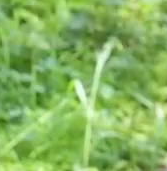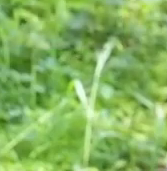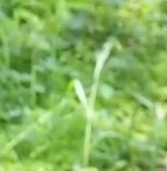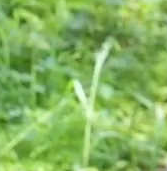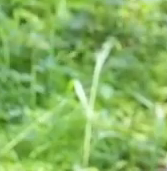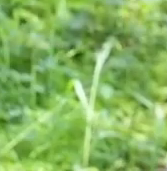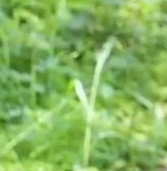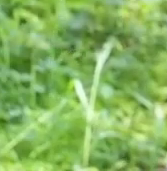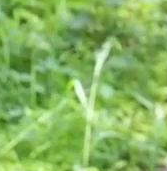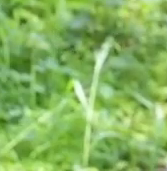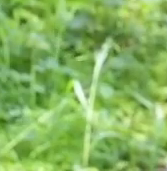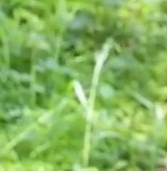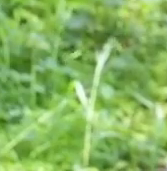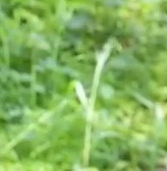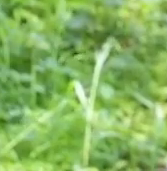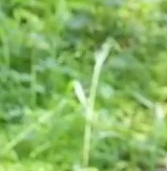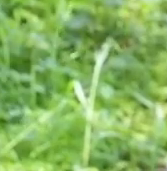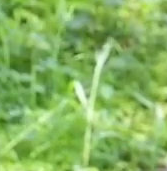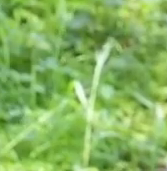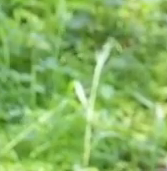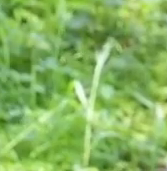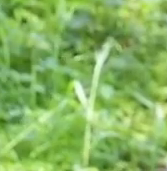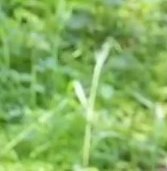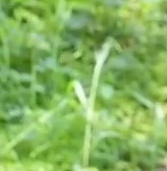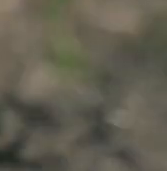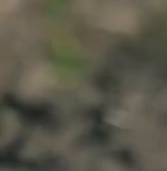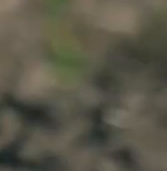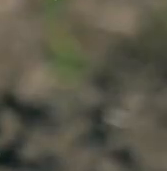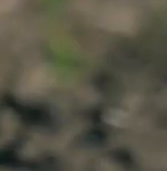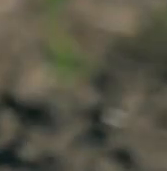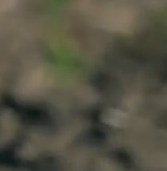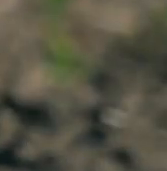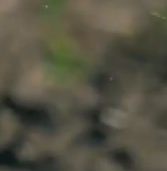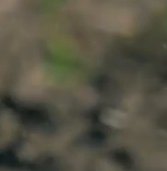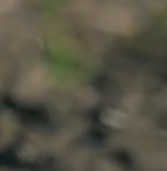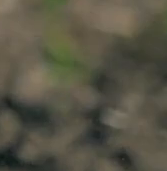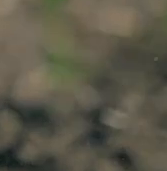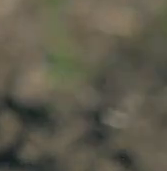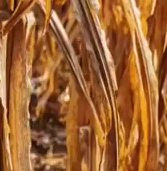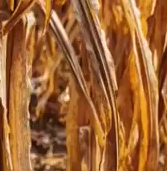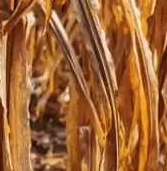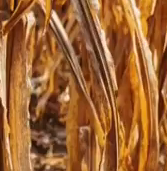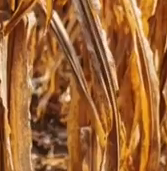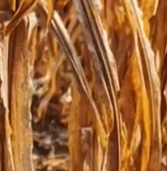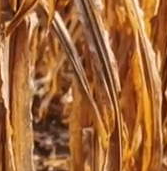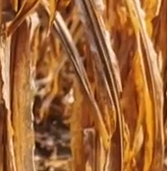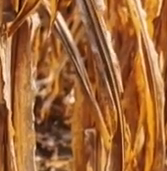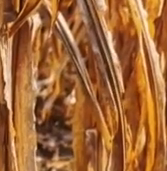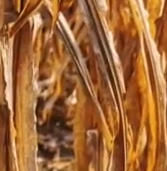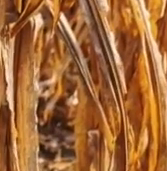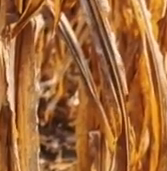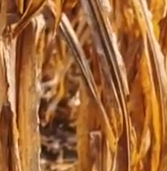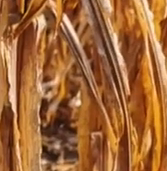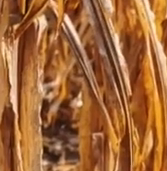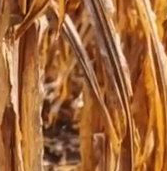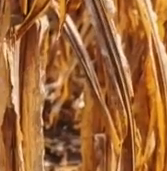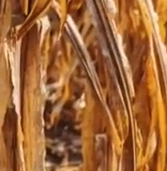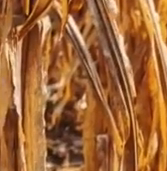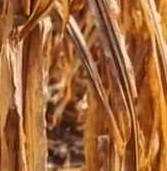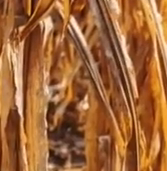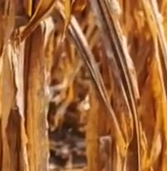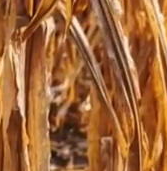la baja por ejemplo Nuevo León Chihuahua sobre todo y en Sonora la situación también mostraba precipitaciones a la